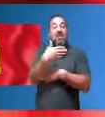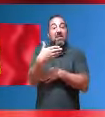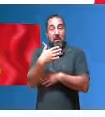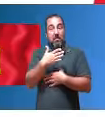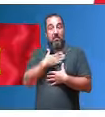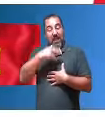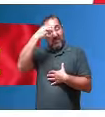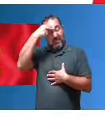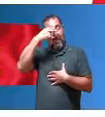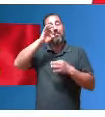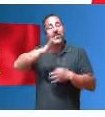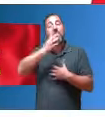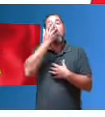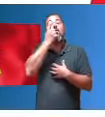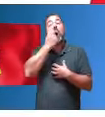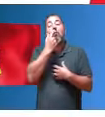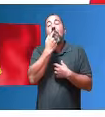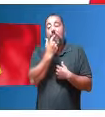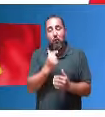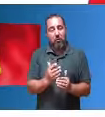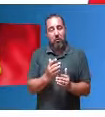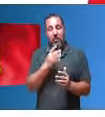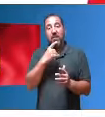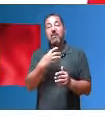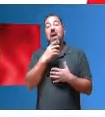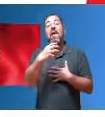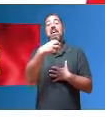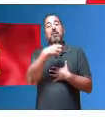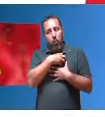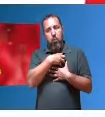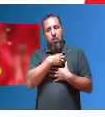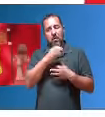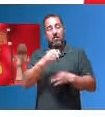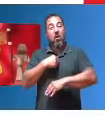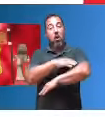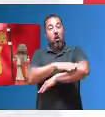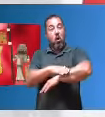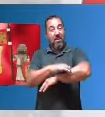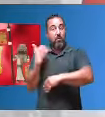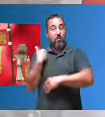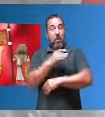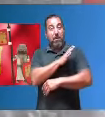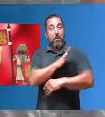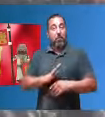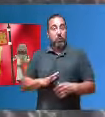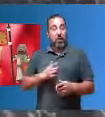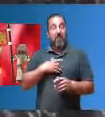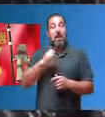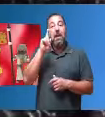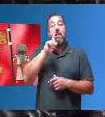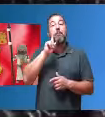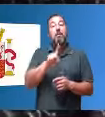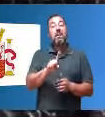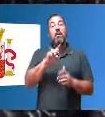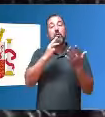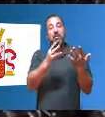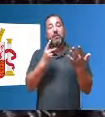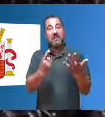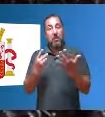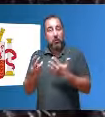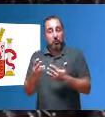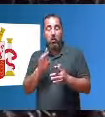carmesí. Como escudo, se recupera el usado durante el gobierno provisional de 1868. La Segunda